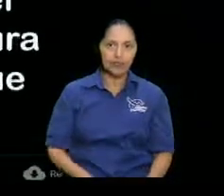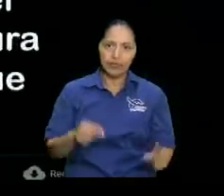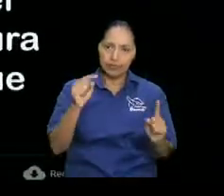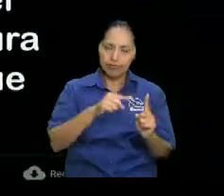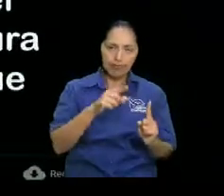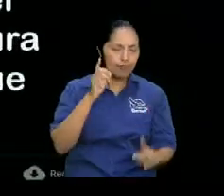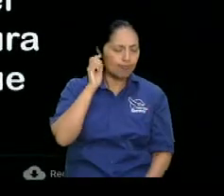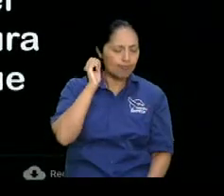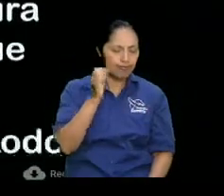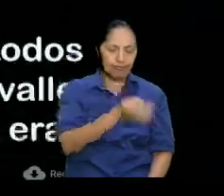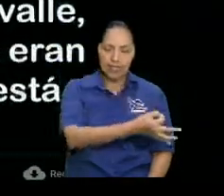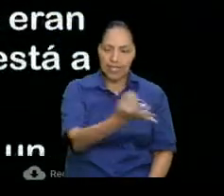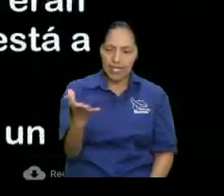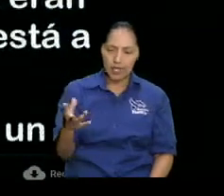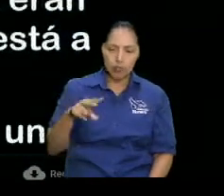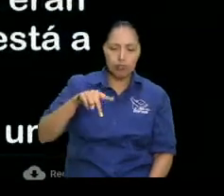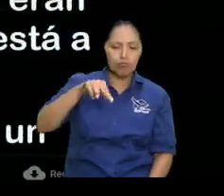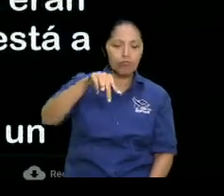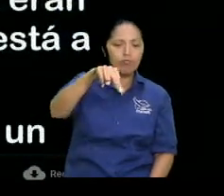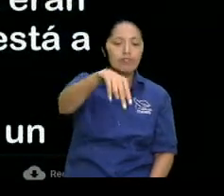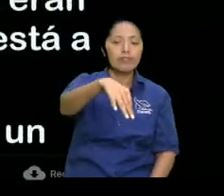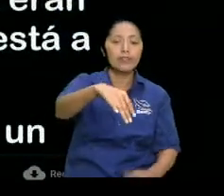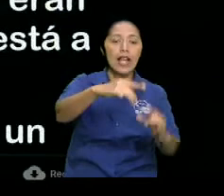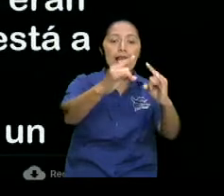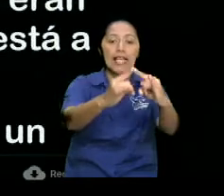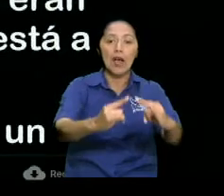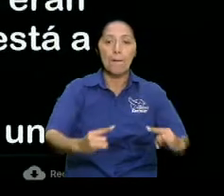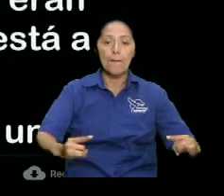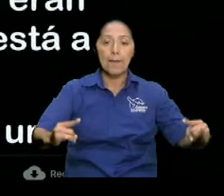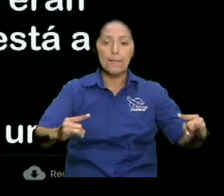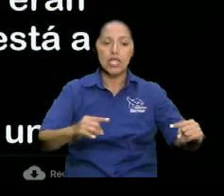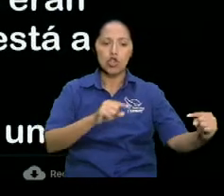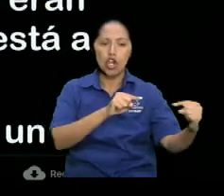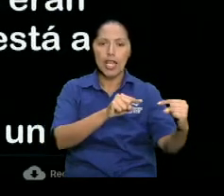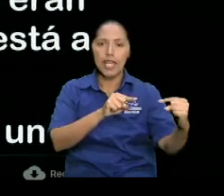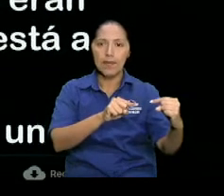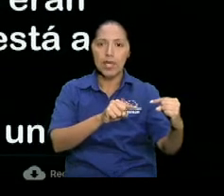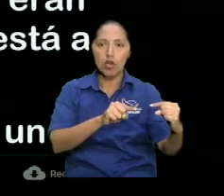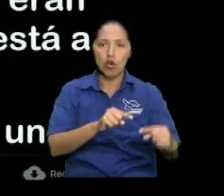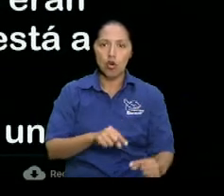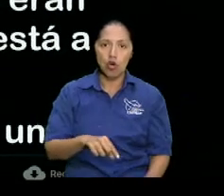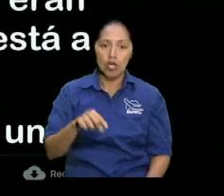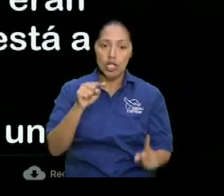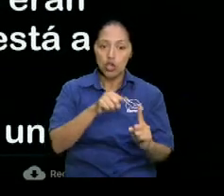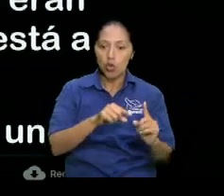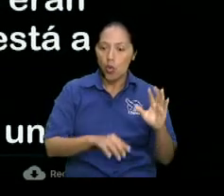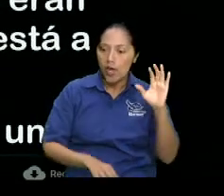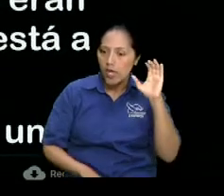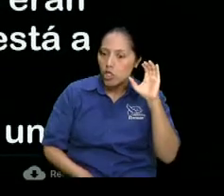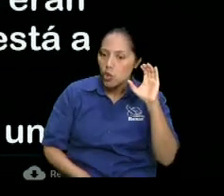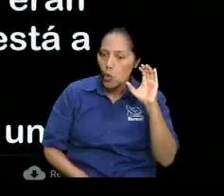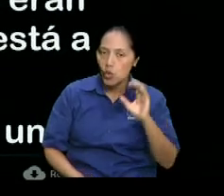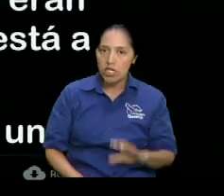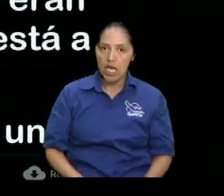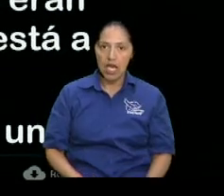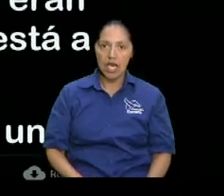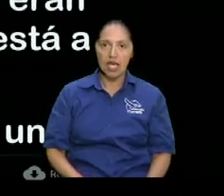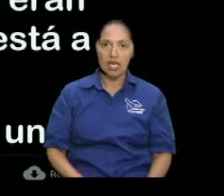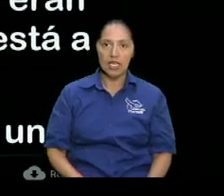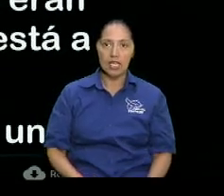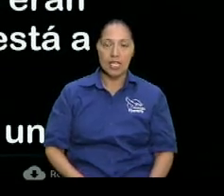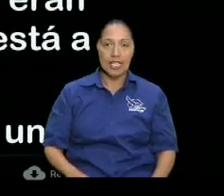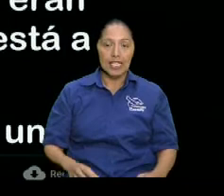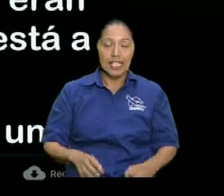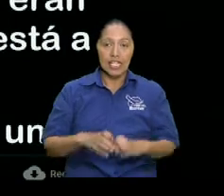Fura, y oirás lo que dicen. Entonces tus manos serán fortalecidas para descender contra el